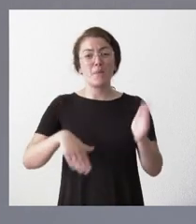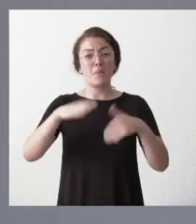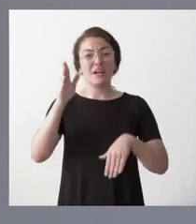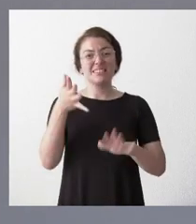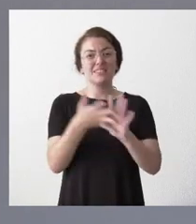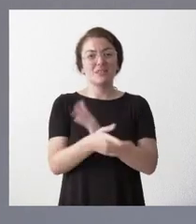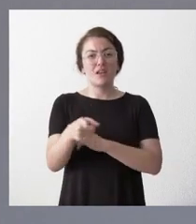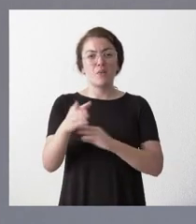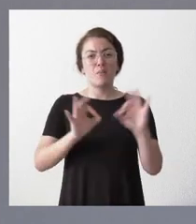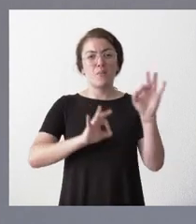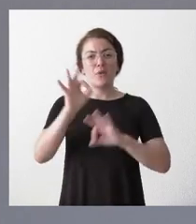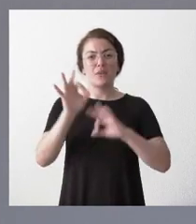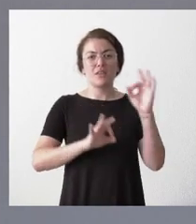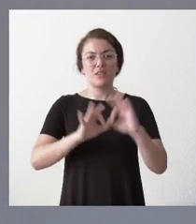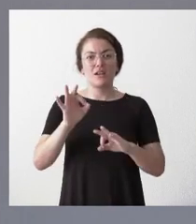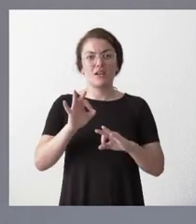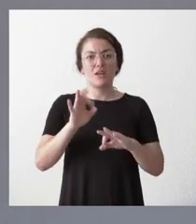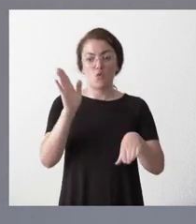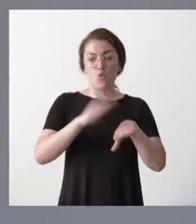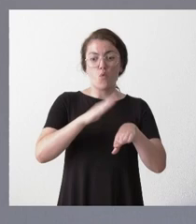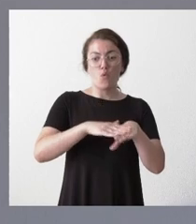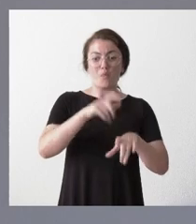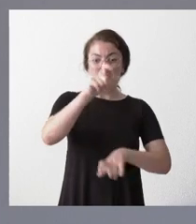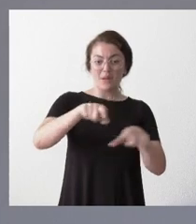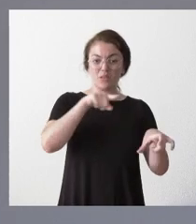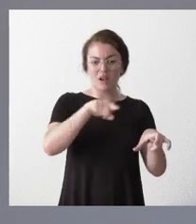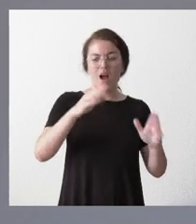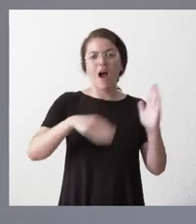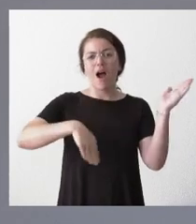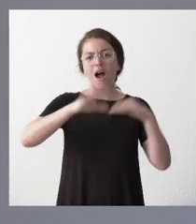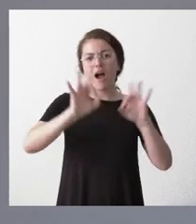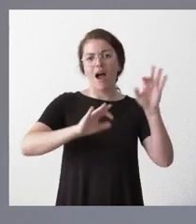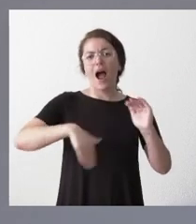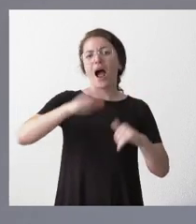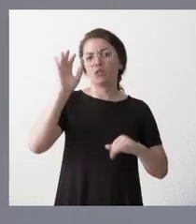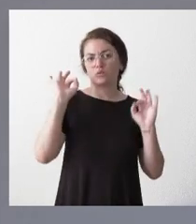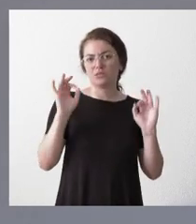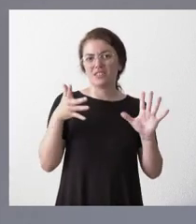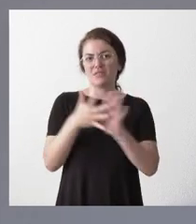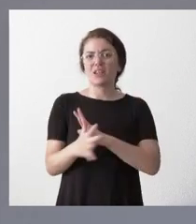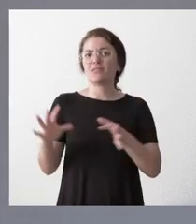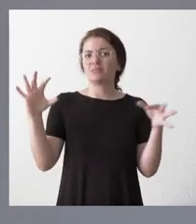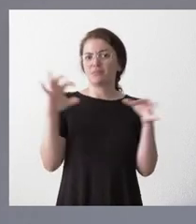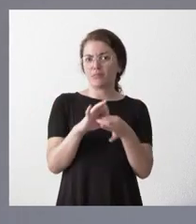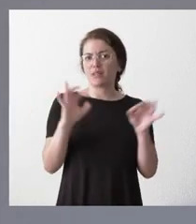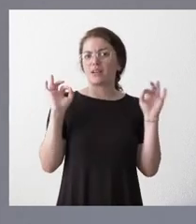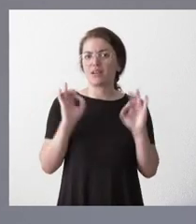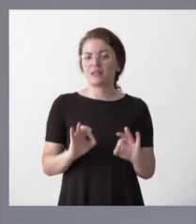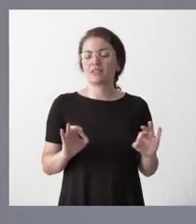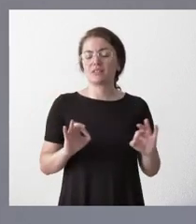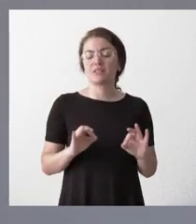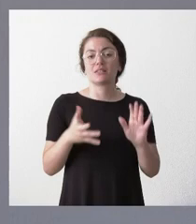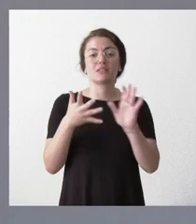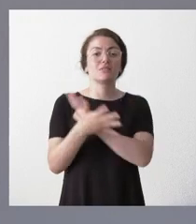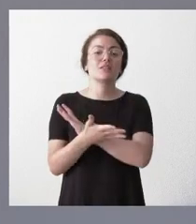de incendios que vienen de la actividad humana es más alto y, por tanto, hay una correlación en ese sentido y, por tanto, lo que nos